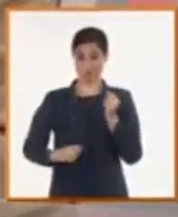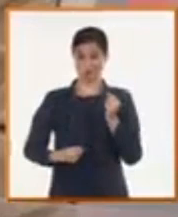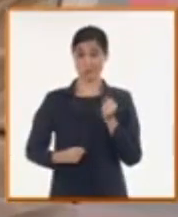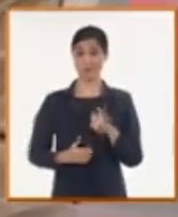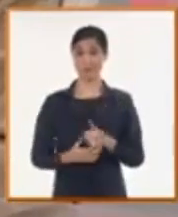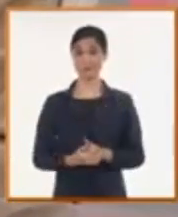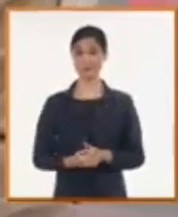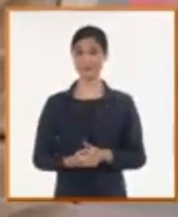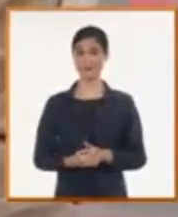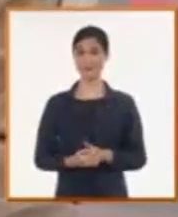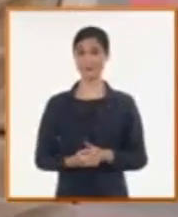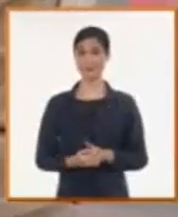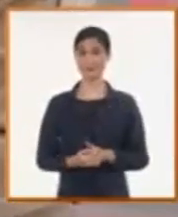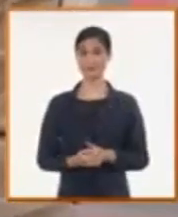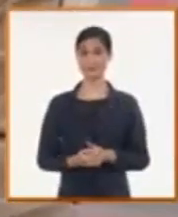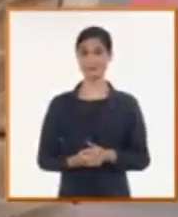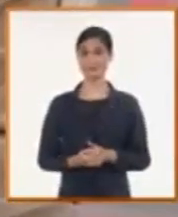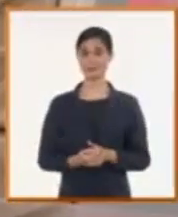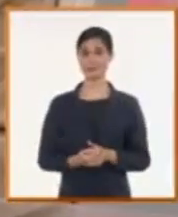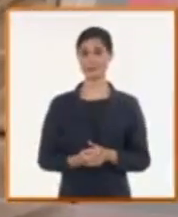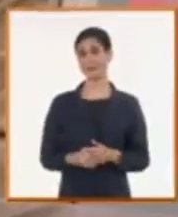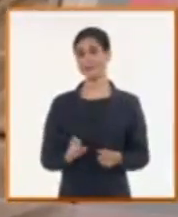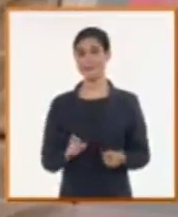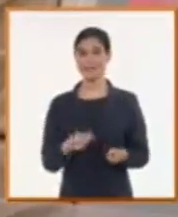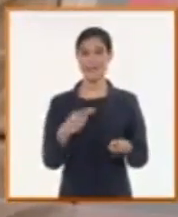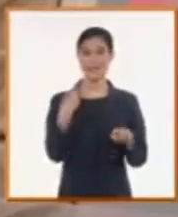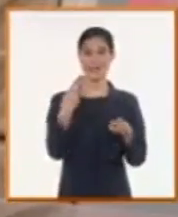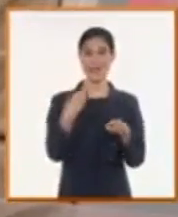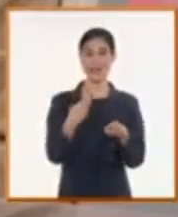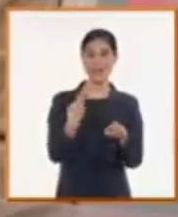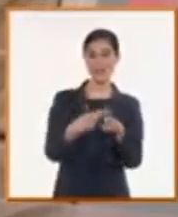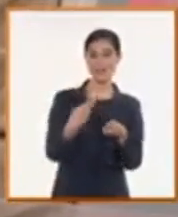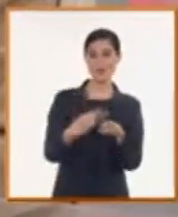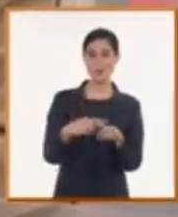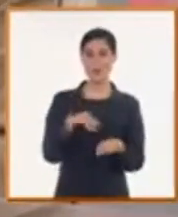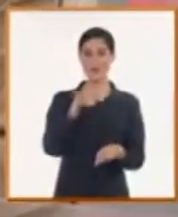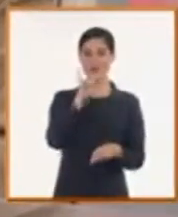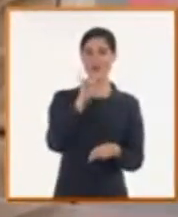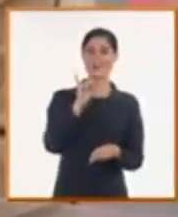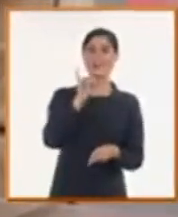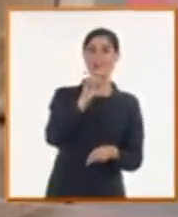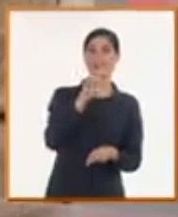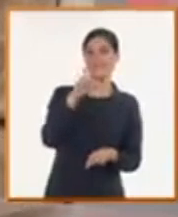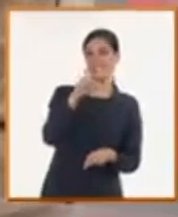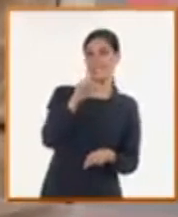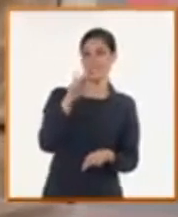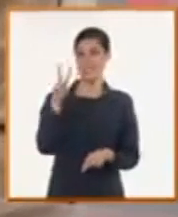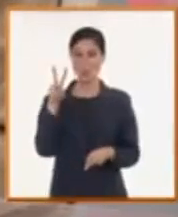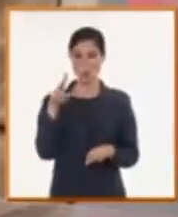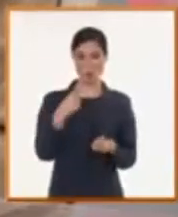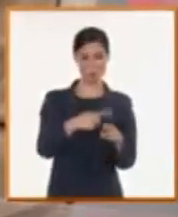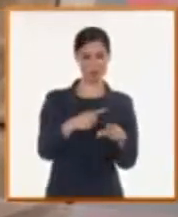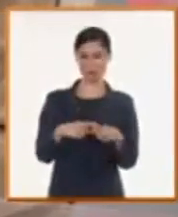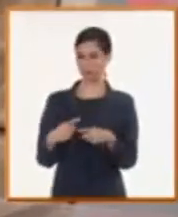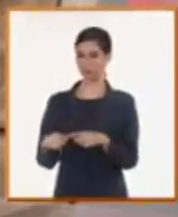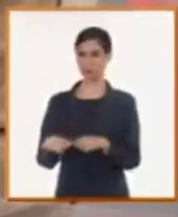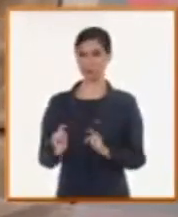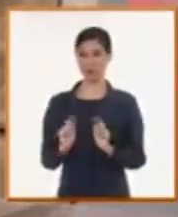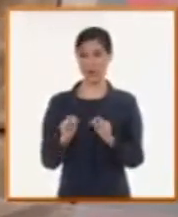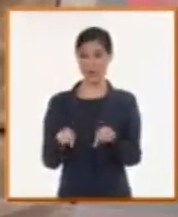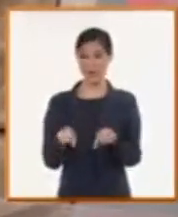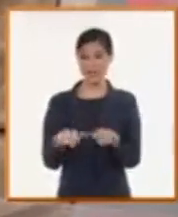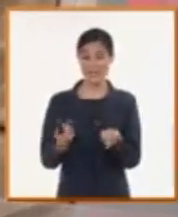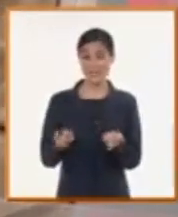C3, Chirca, cañones de 57, 23 milímetros, instalaciones autopropulsadas C10. O sea